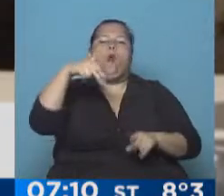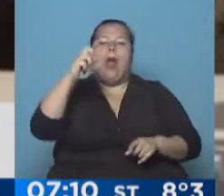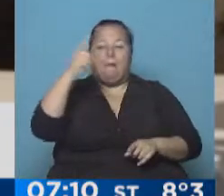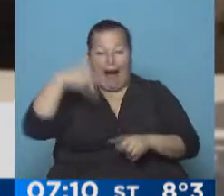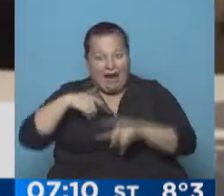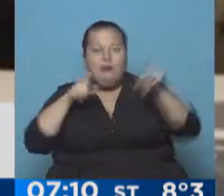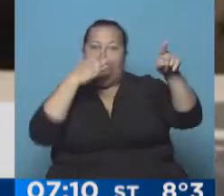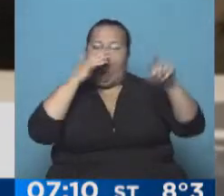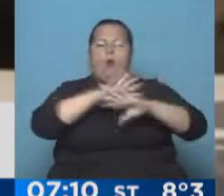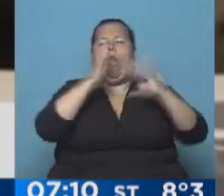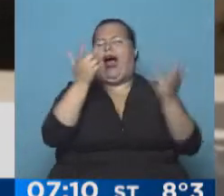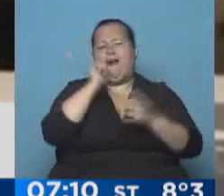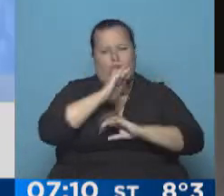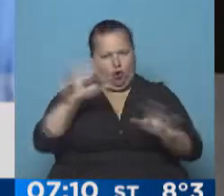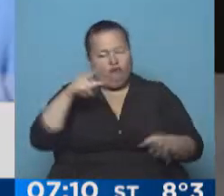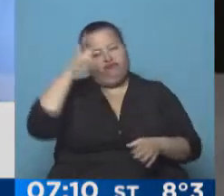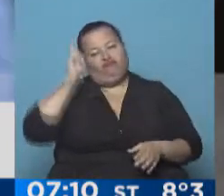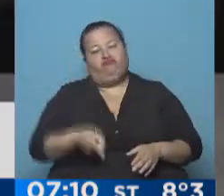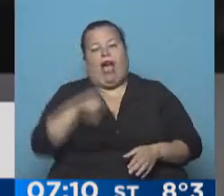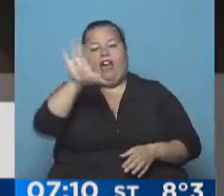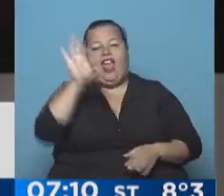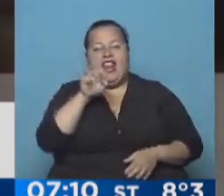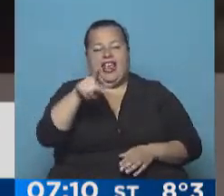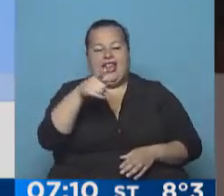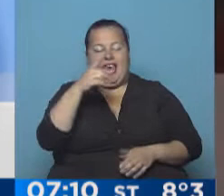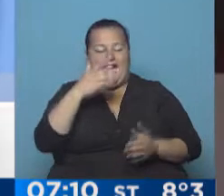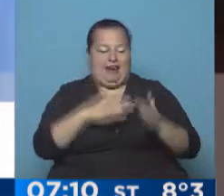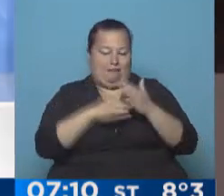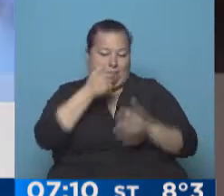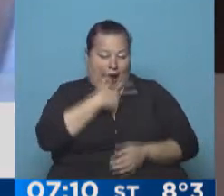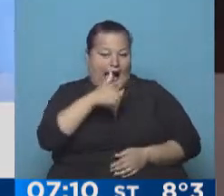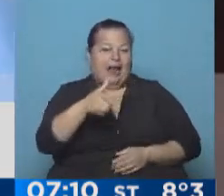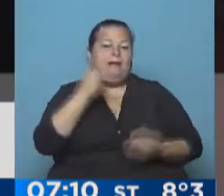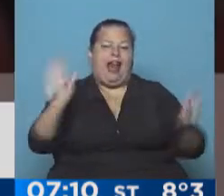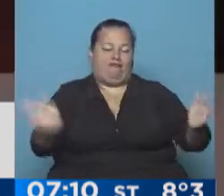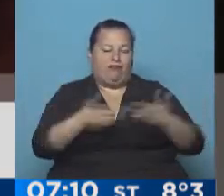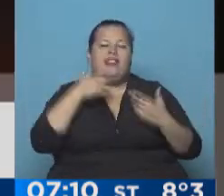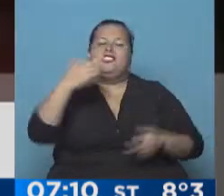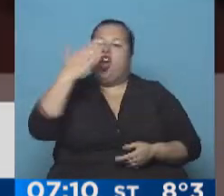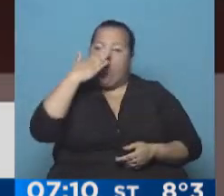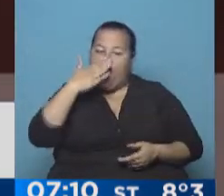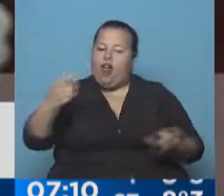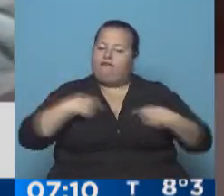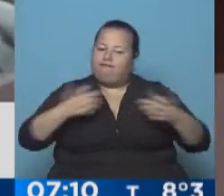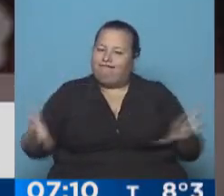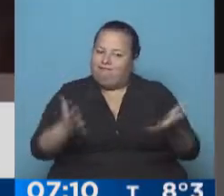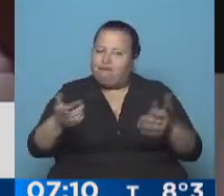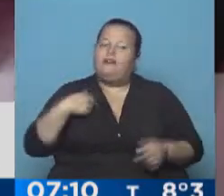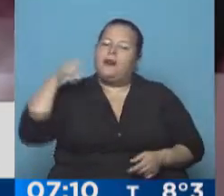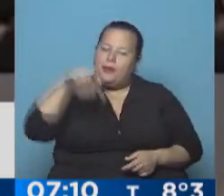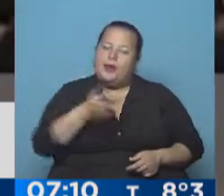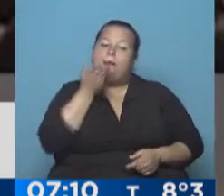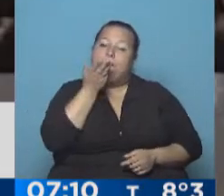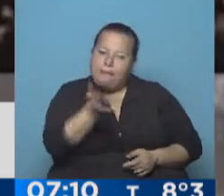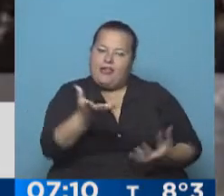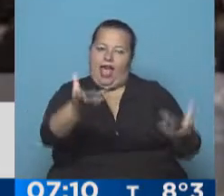lugar precioso, indudablemente el Orfeo era elegido por el líder de Cambiemos para cerrar su campaña. Dijo, estamos acá porque Córdoba nos empujó. Venimos a